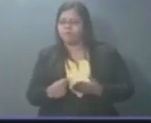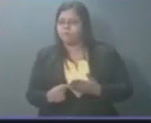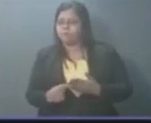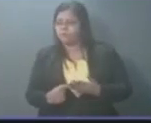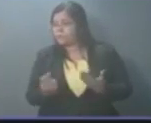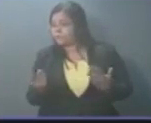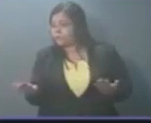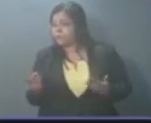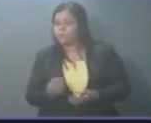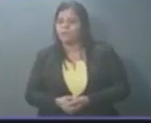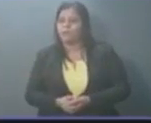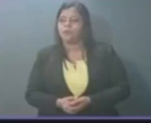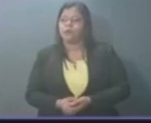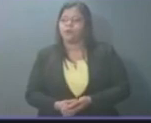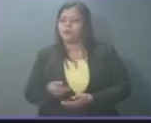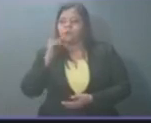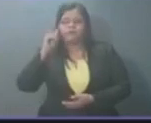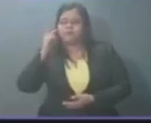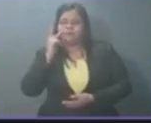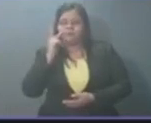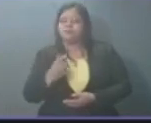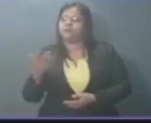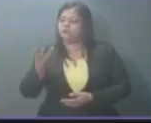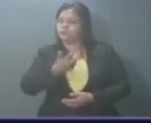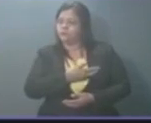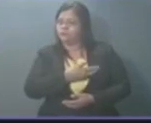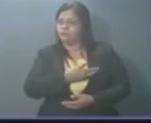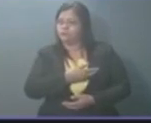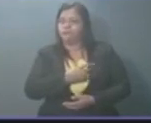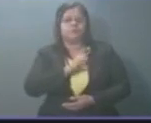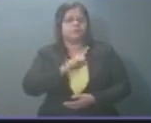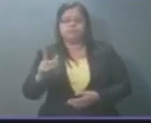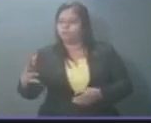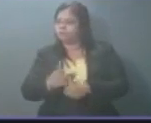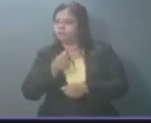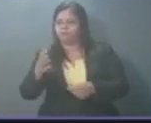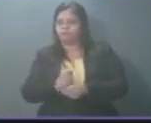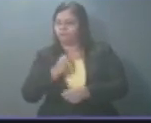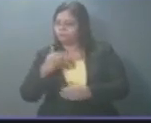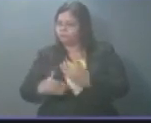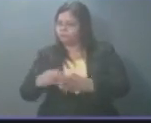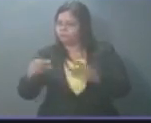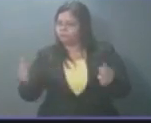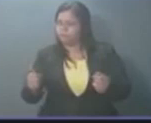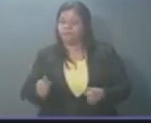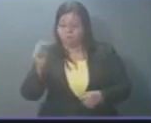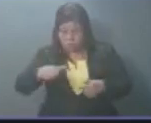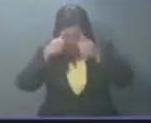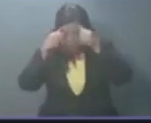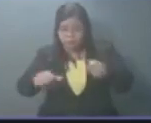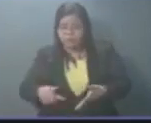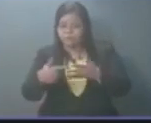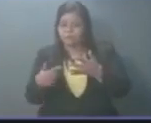Pero no por eso no se debe de abusar de la dispensa de trámite. Hoy se está aprobando una